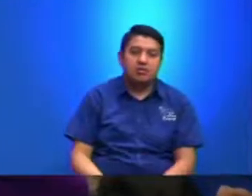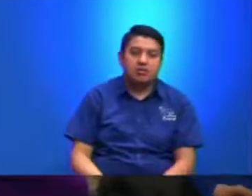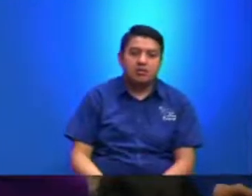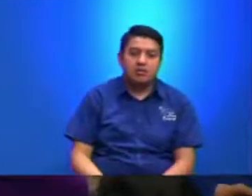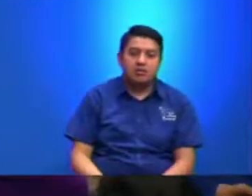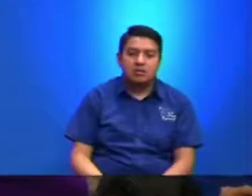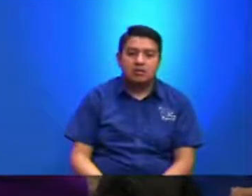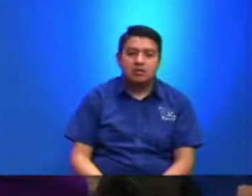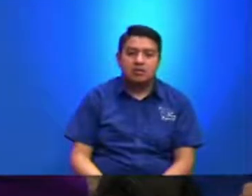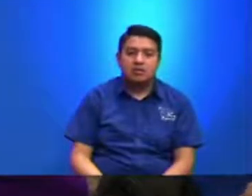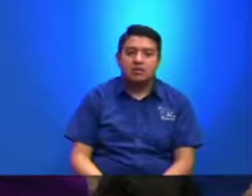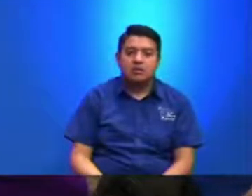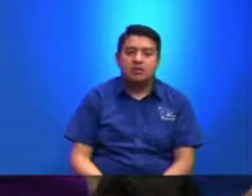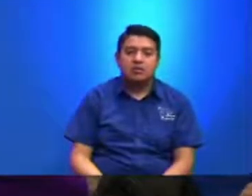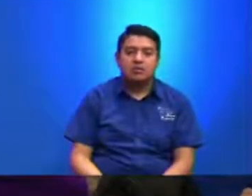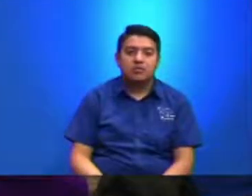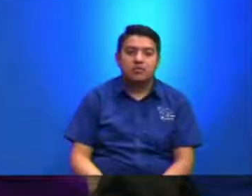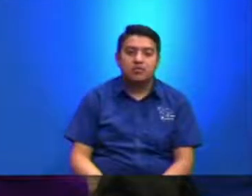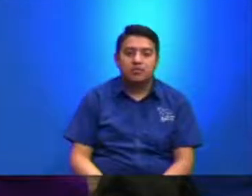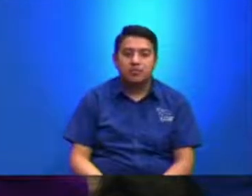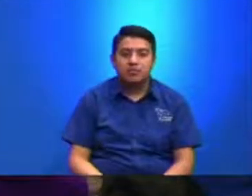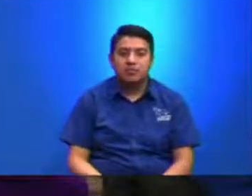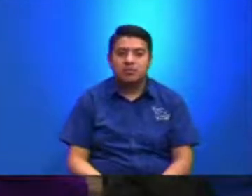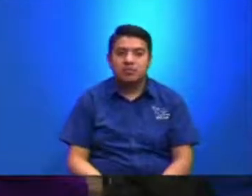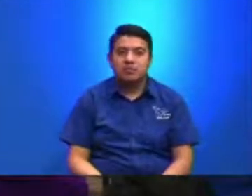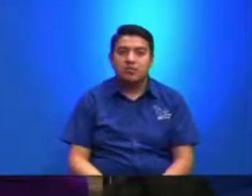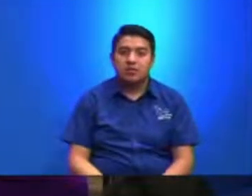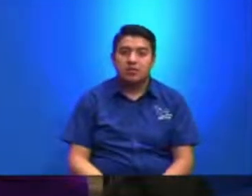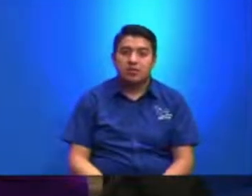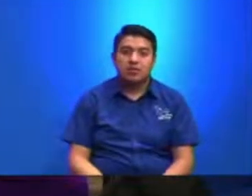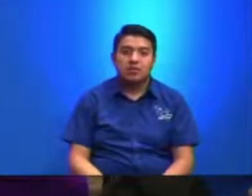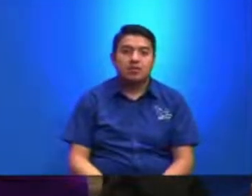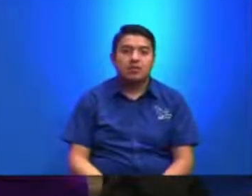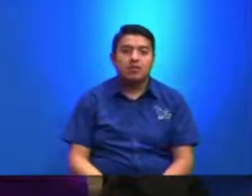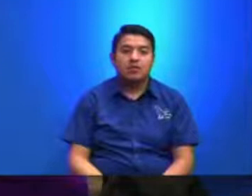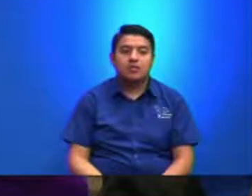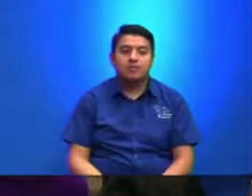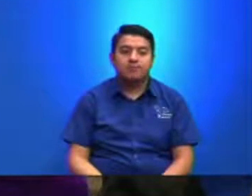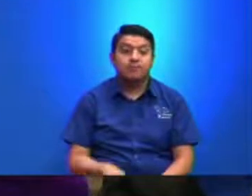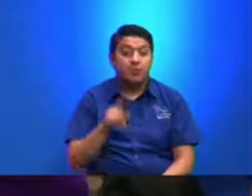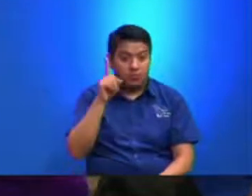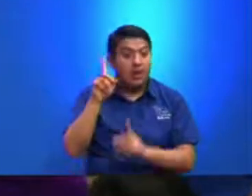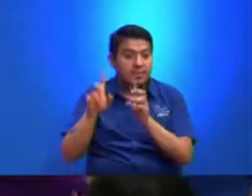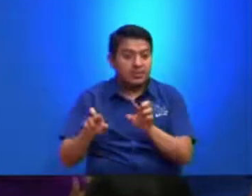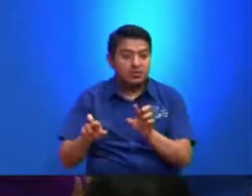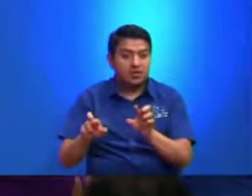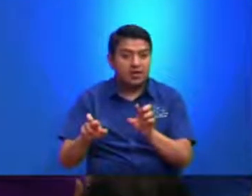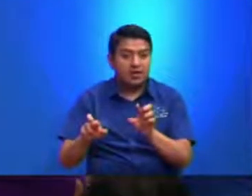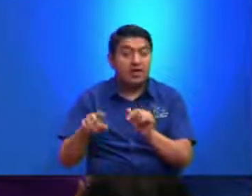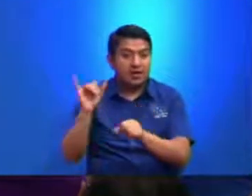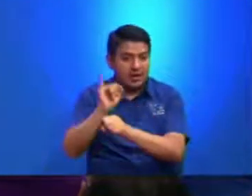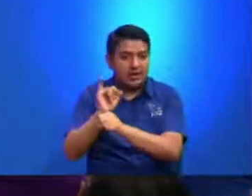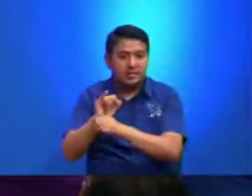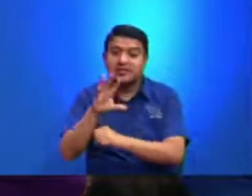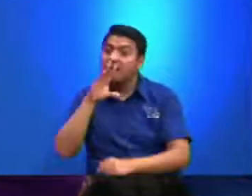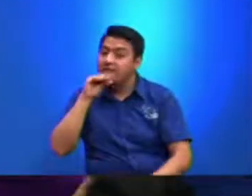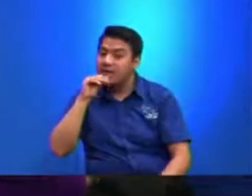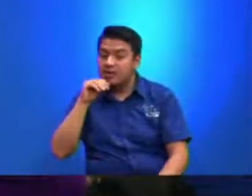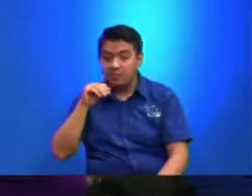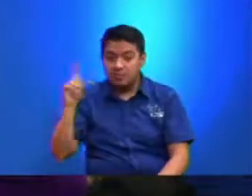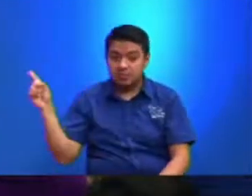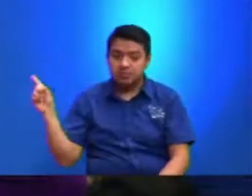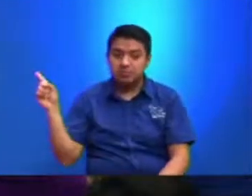momentáneamente es. Y pueden haber de dos tipos. Uno es desde el punto de vista técnico y otro es desde el punto de